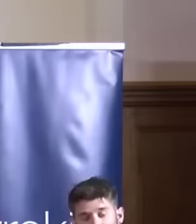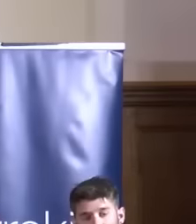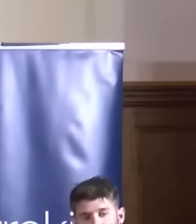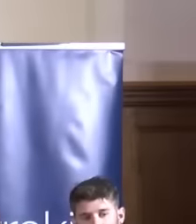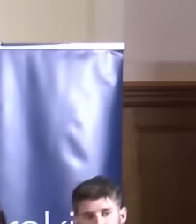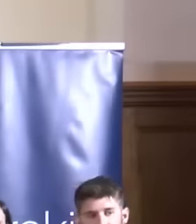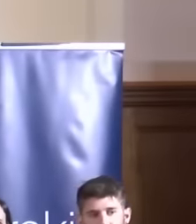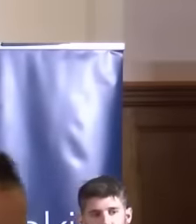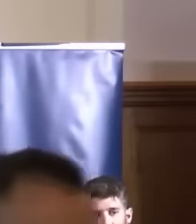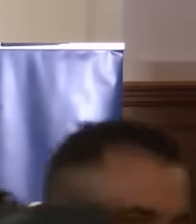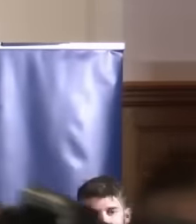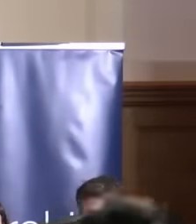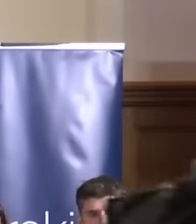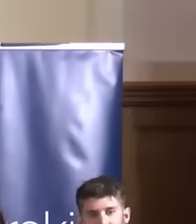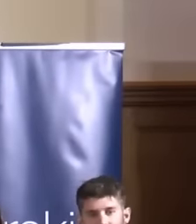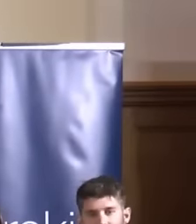así